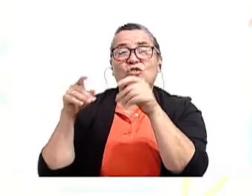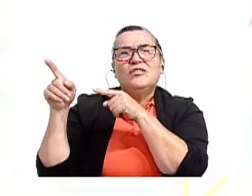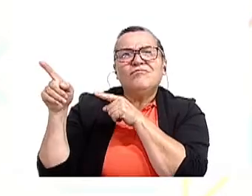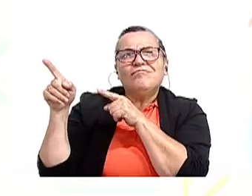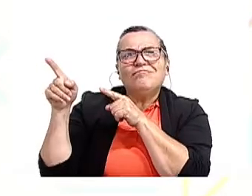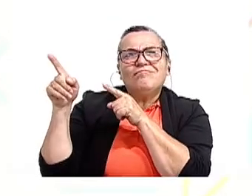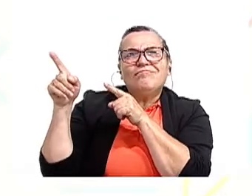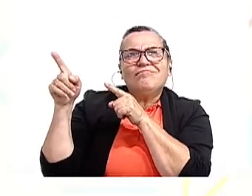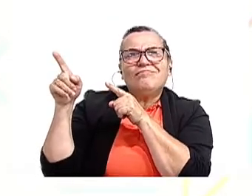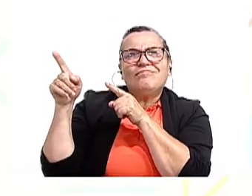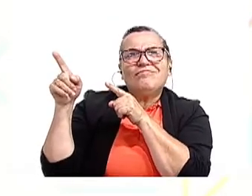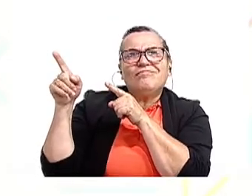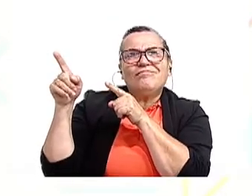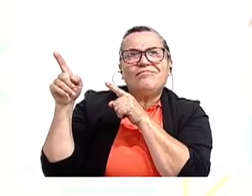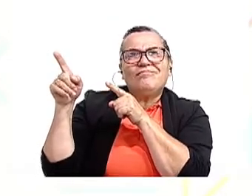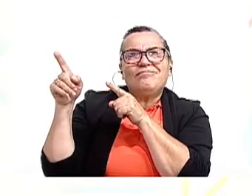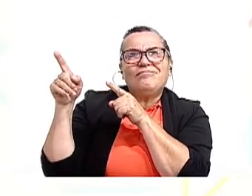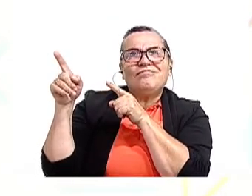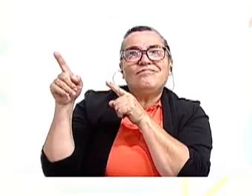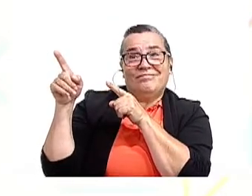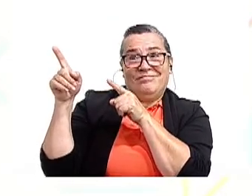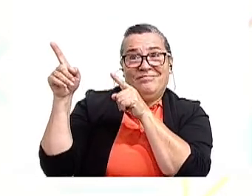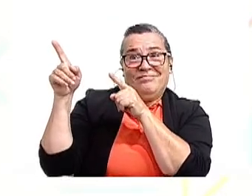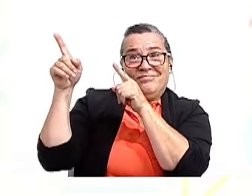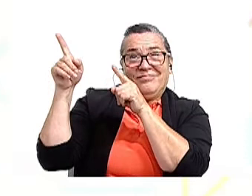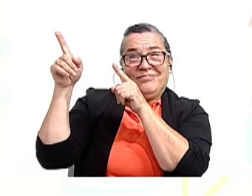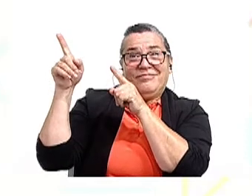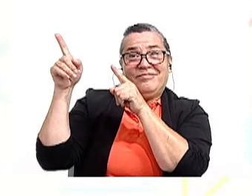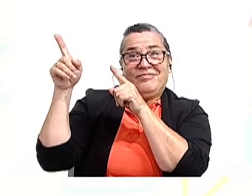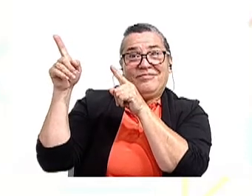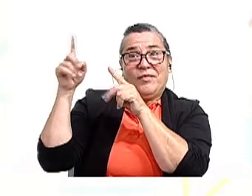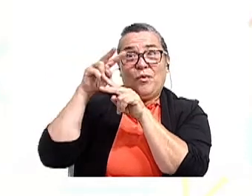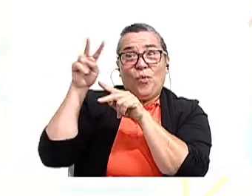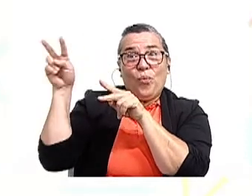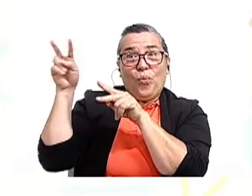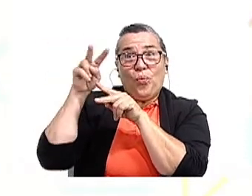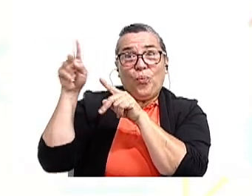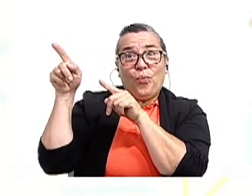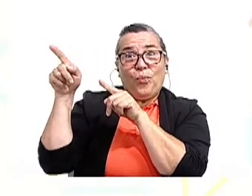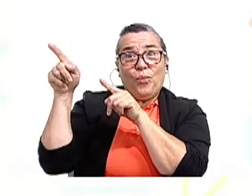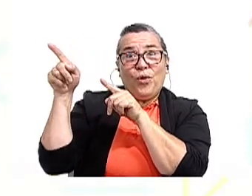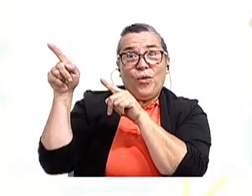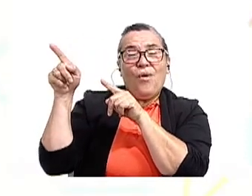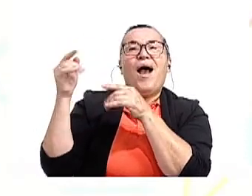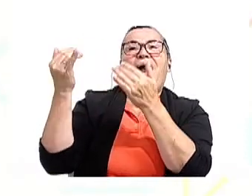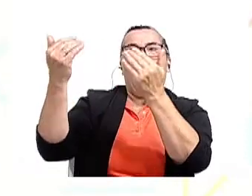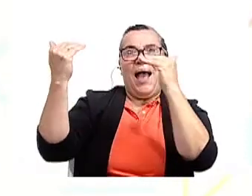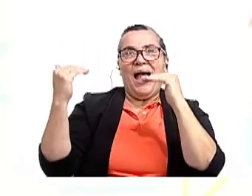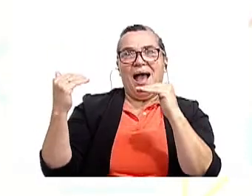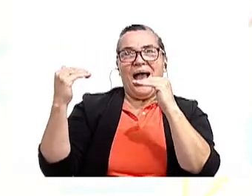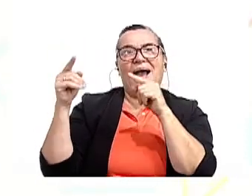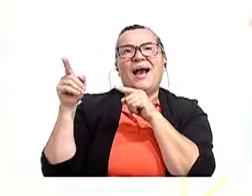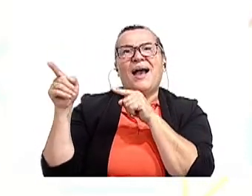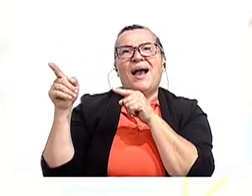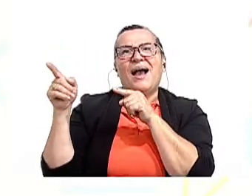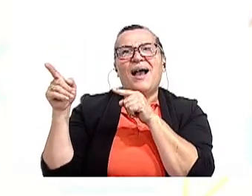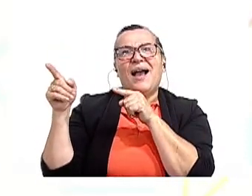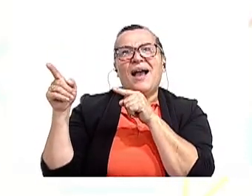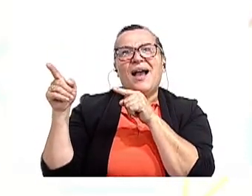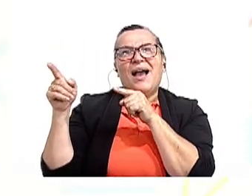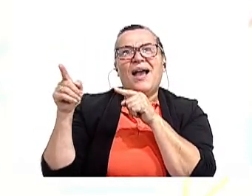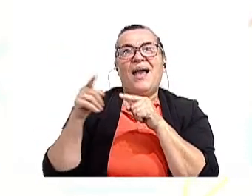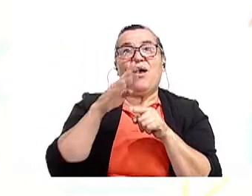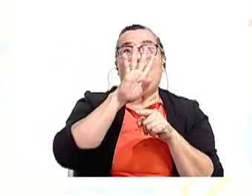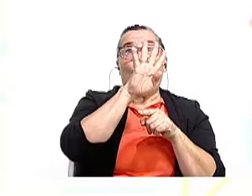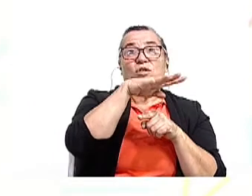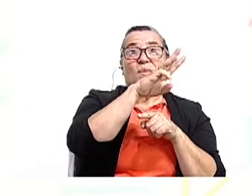igual a menos 4.600t más 69.000. Ahora, vamos a restar 69.000 en